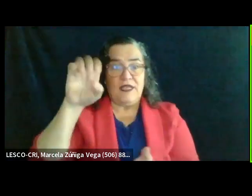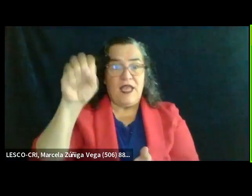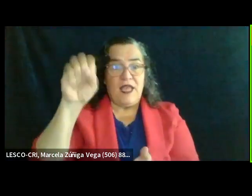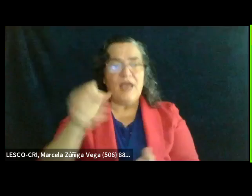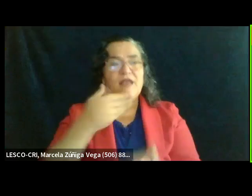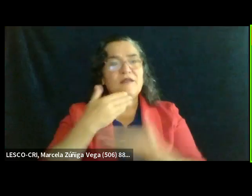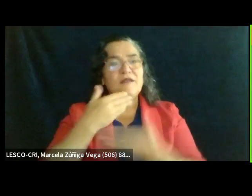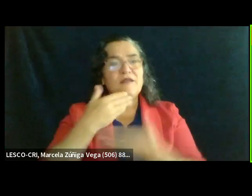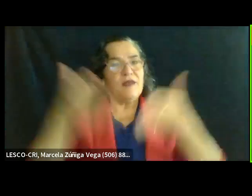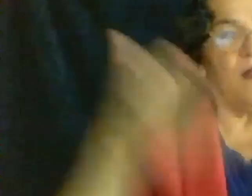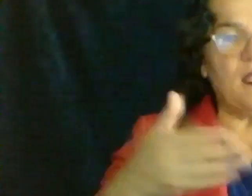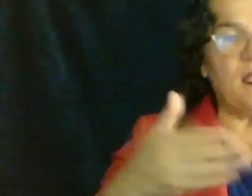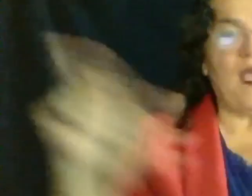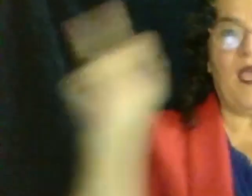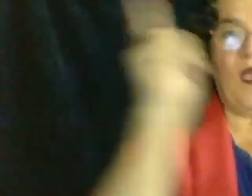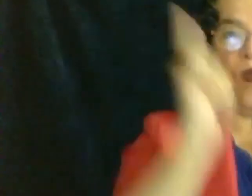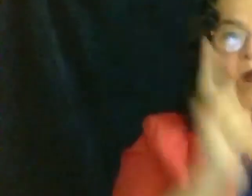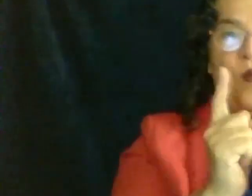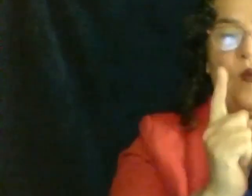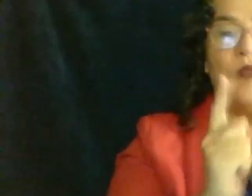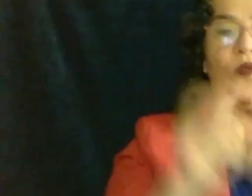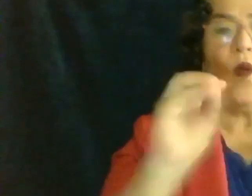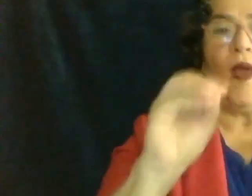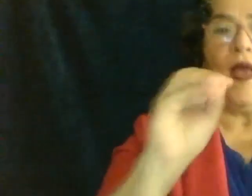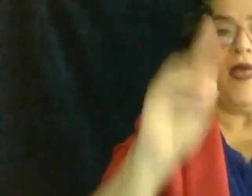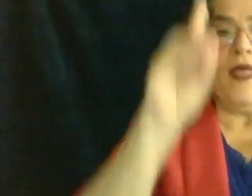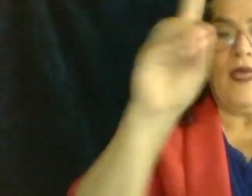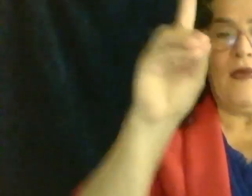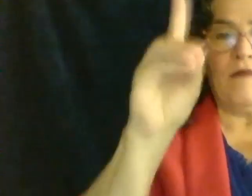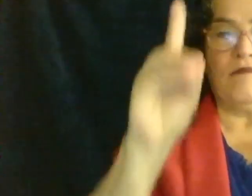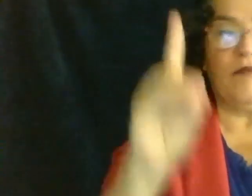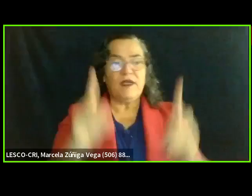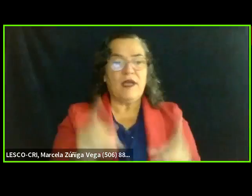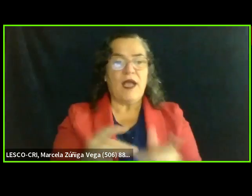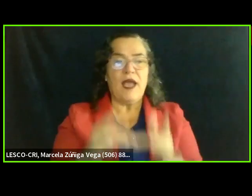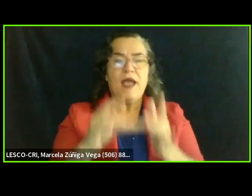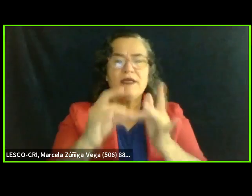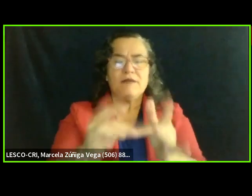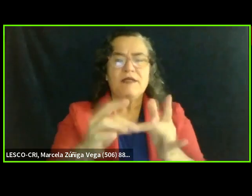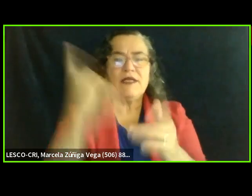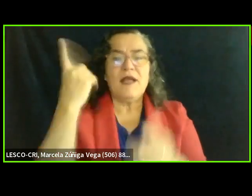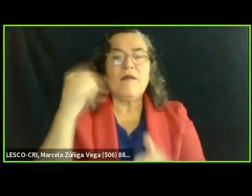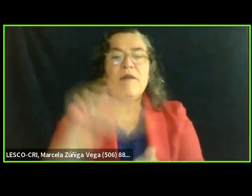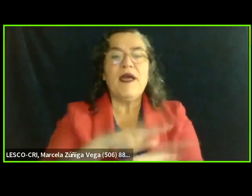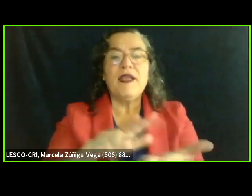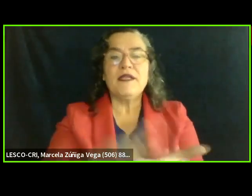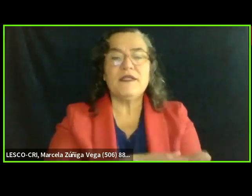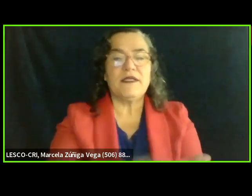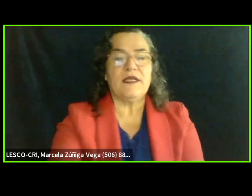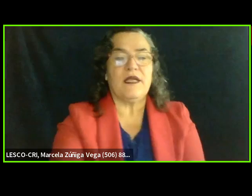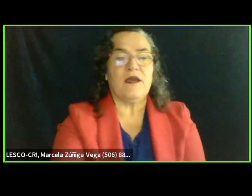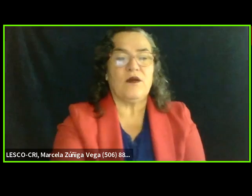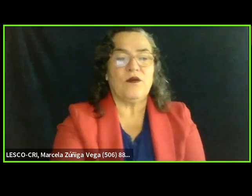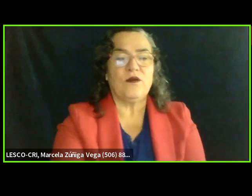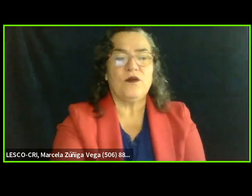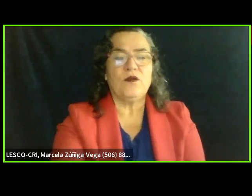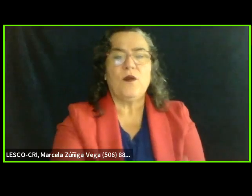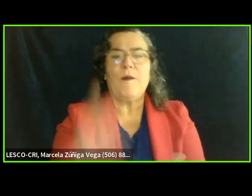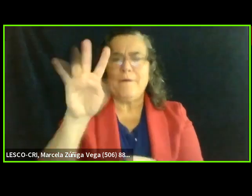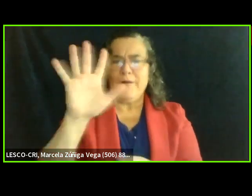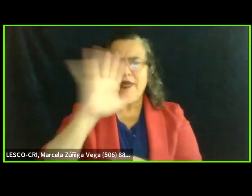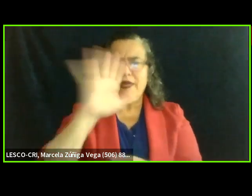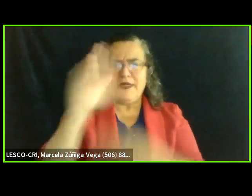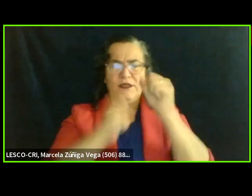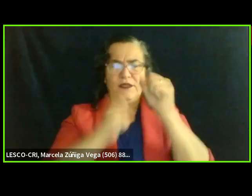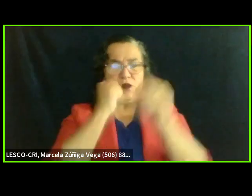del 2024. Este 2024 es muy especial para el SINAES. Celebramos 25 años de aportar al